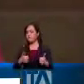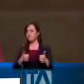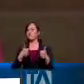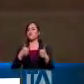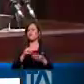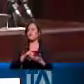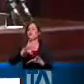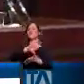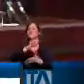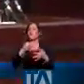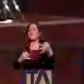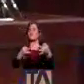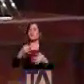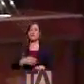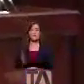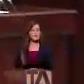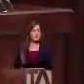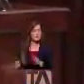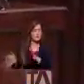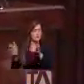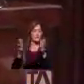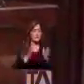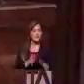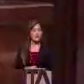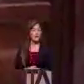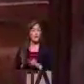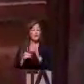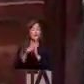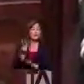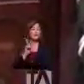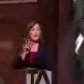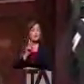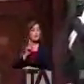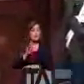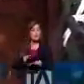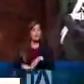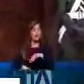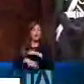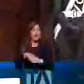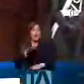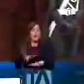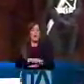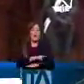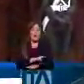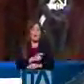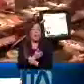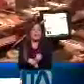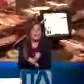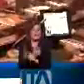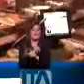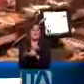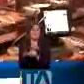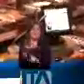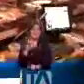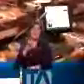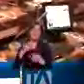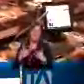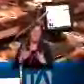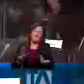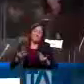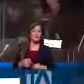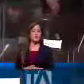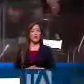este parlamento. El excontralor se dijo víctima de la violación del principio de presunción de inocencia y defensa en libertad. Y no hizo lo que